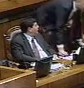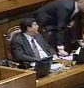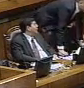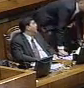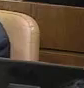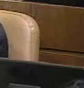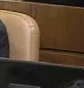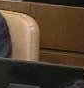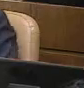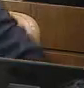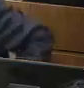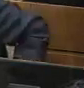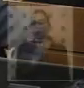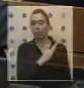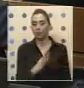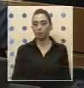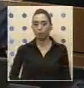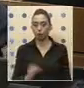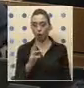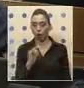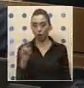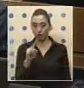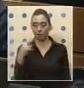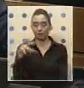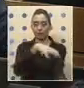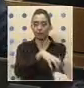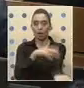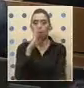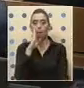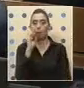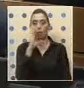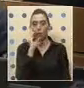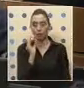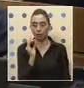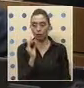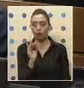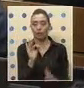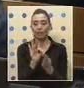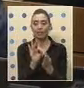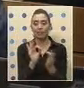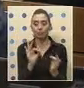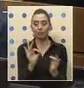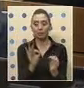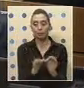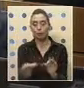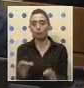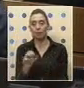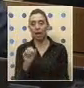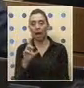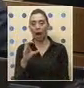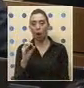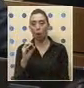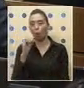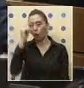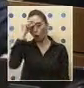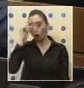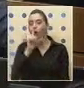Como dice el diputado Ortiz, de la región del Biobío, más específicamente de la provincia de Arauco de Lota, diputado